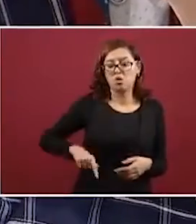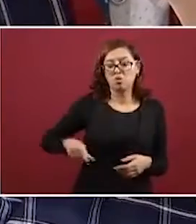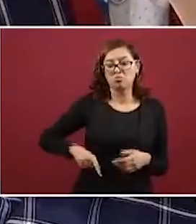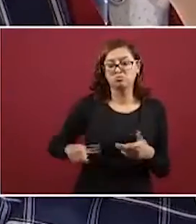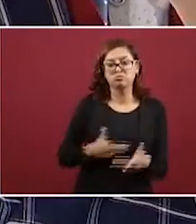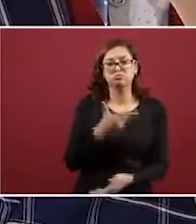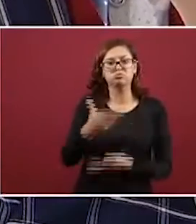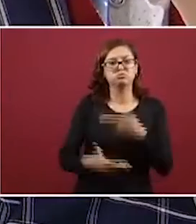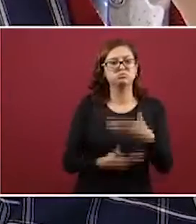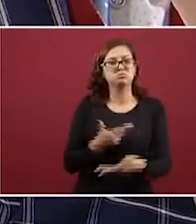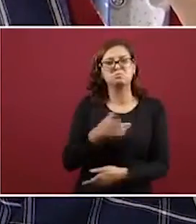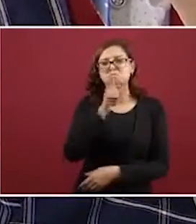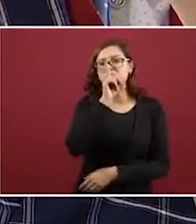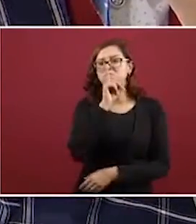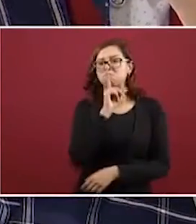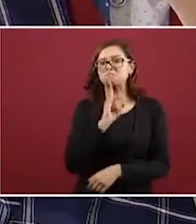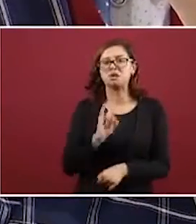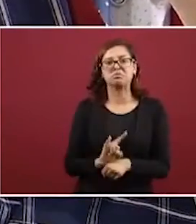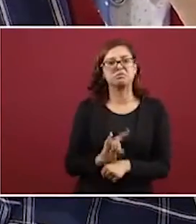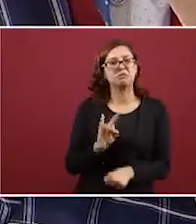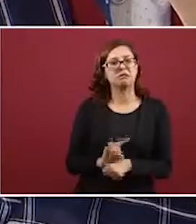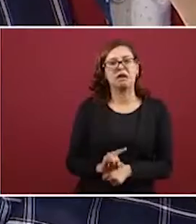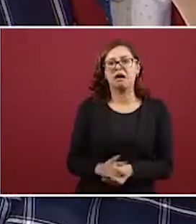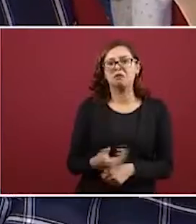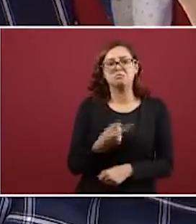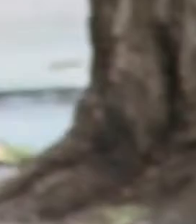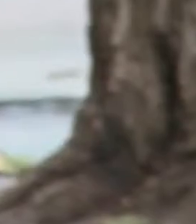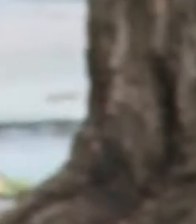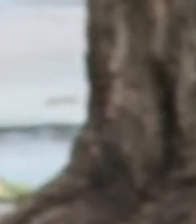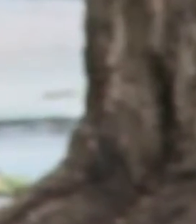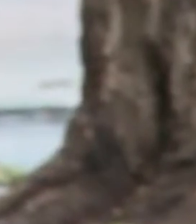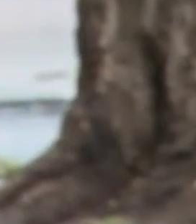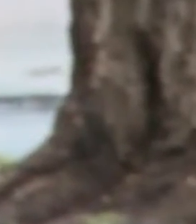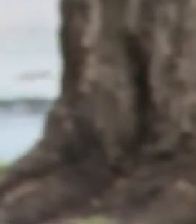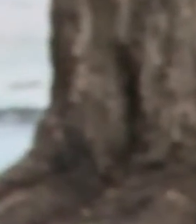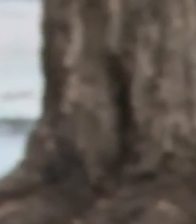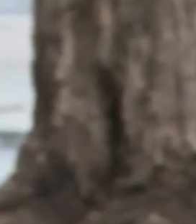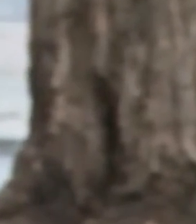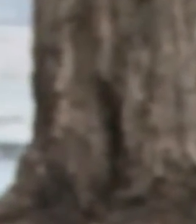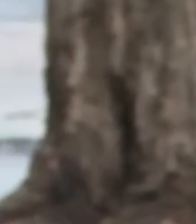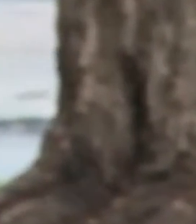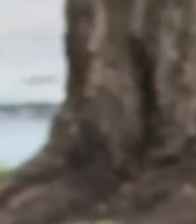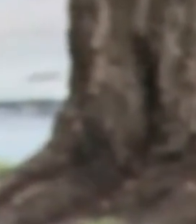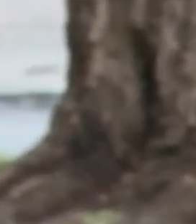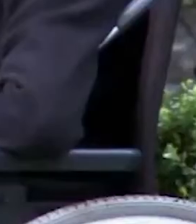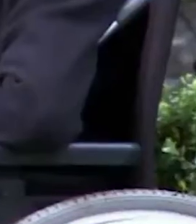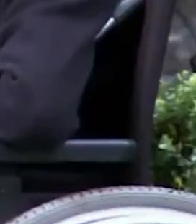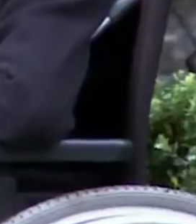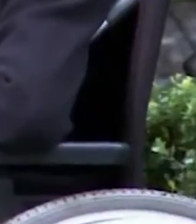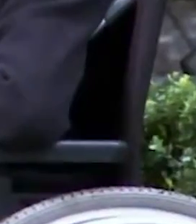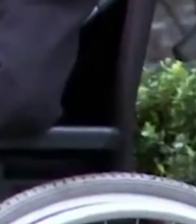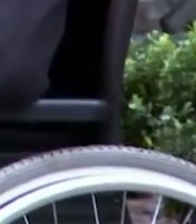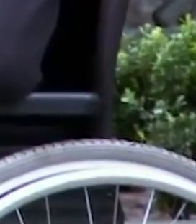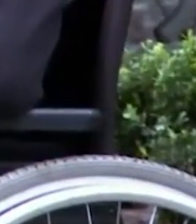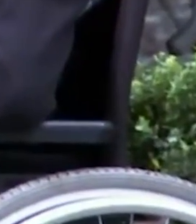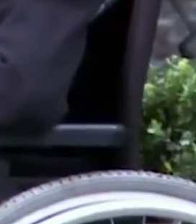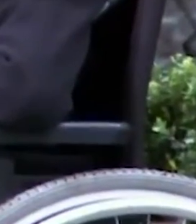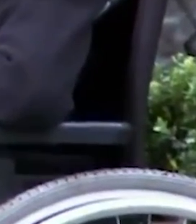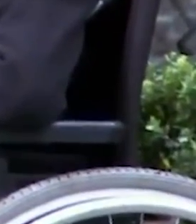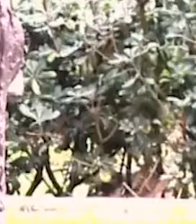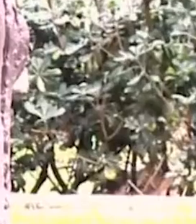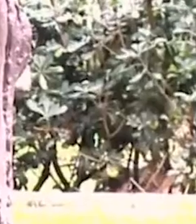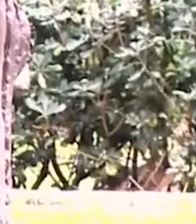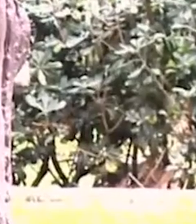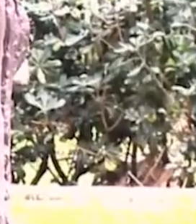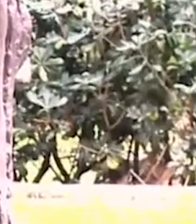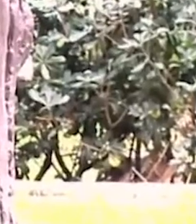al ser cuestionado por crónicas sobre la distribución y entrega de pensiones a los adultos mayores que sigue con retrasos así como los fraudes hechos